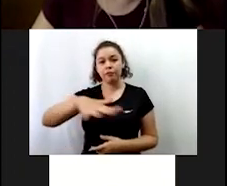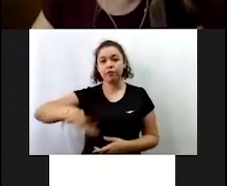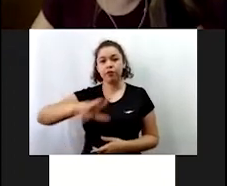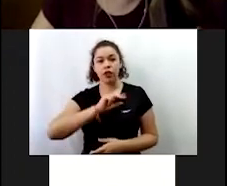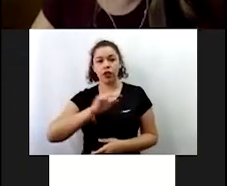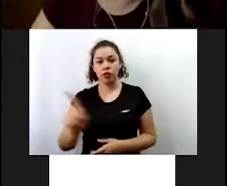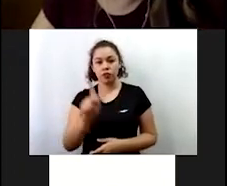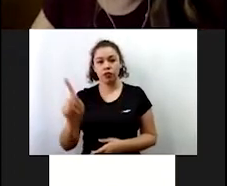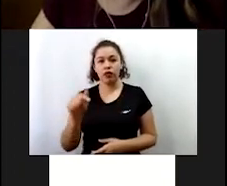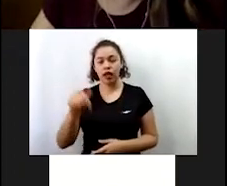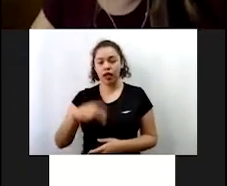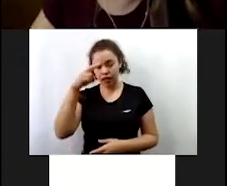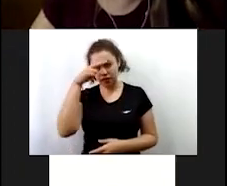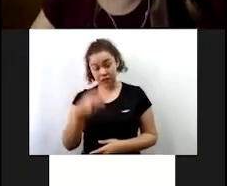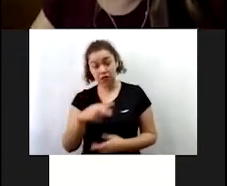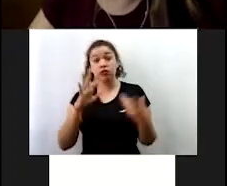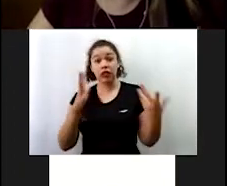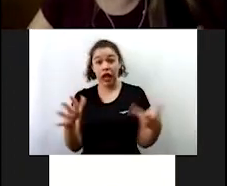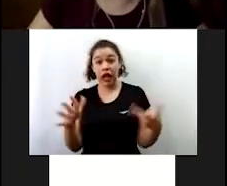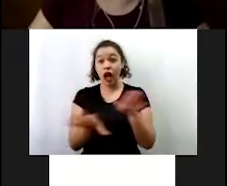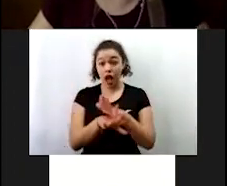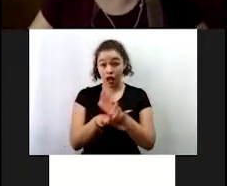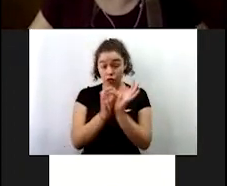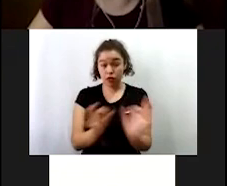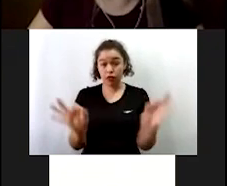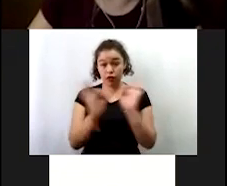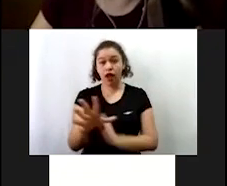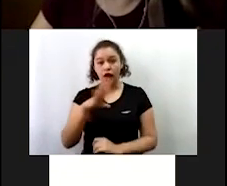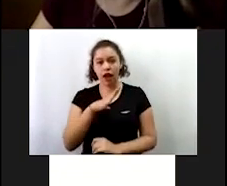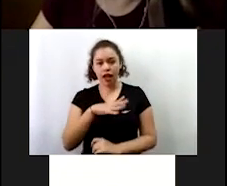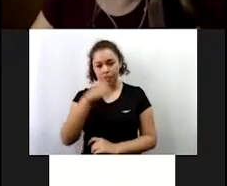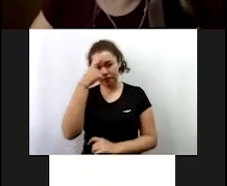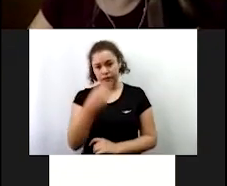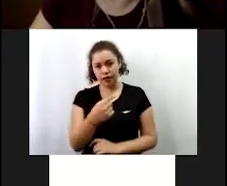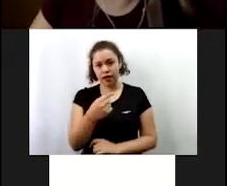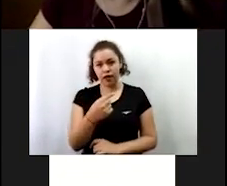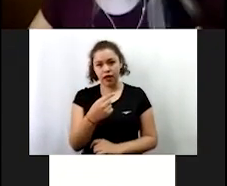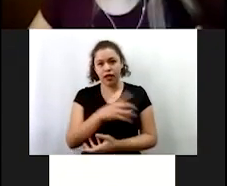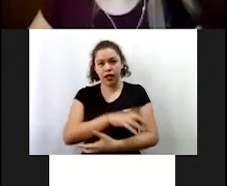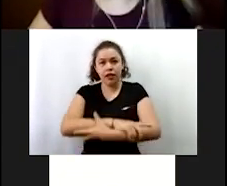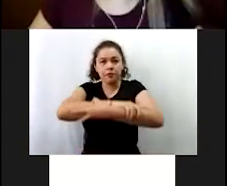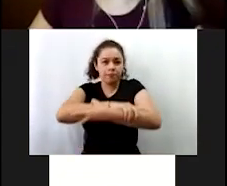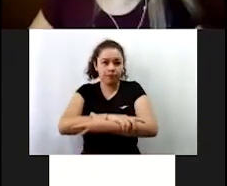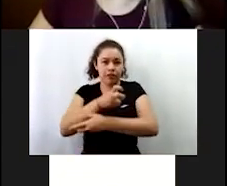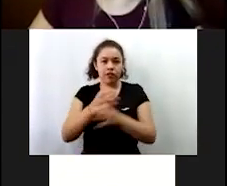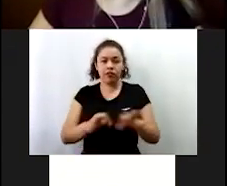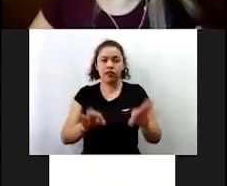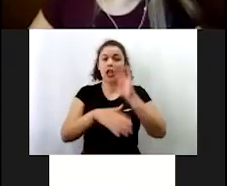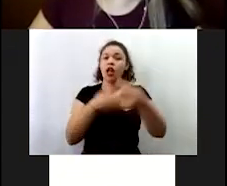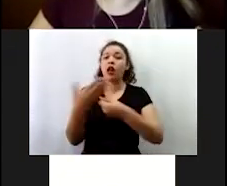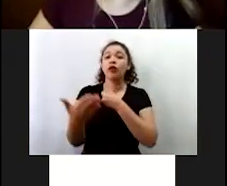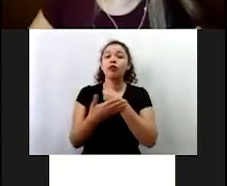en México que ha sufrido cambios importantes y bueno, el papel que juegan las alianzas. Entonces, la